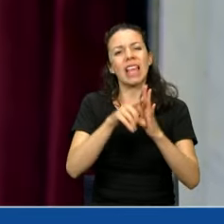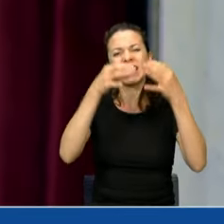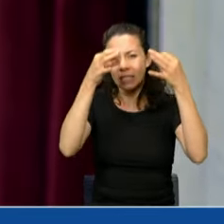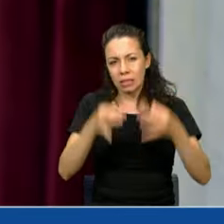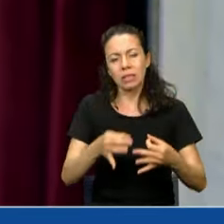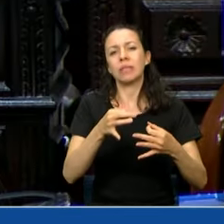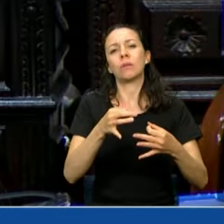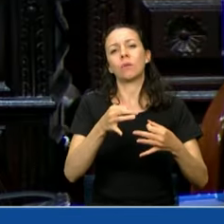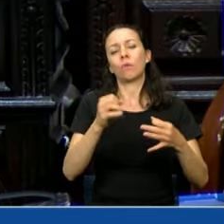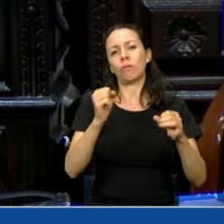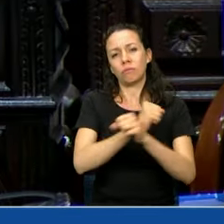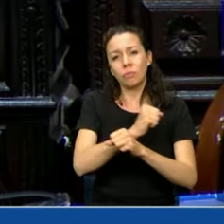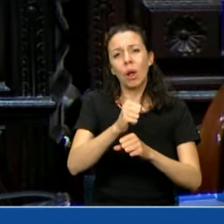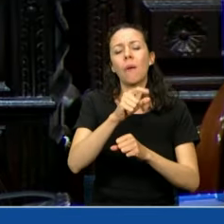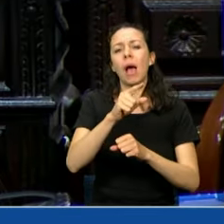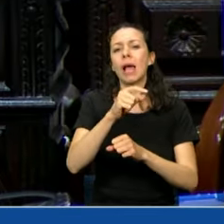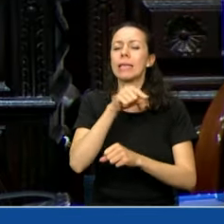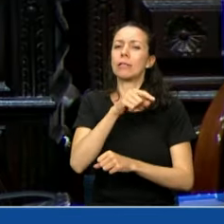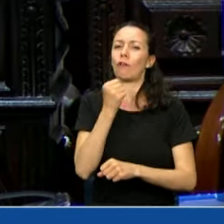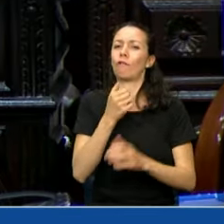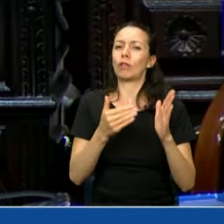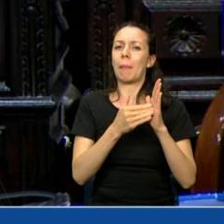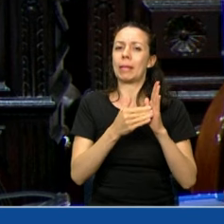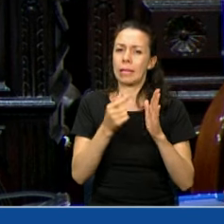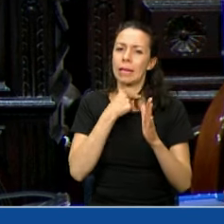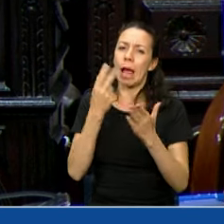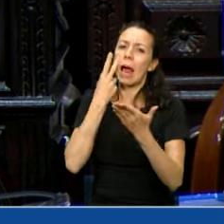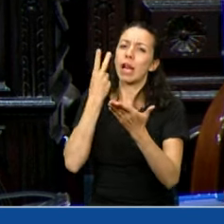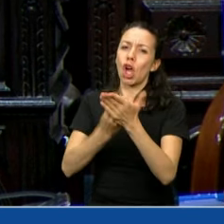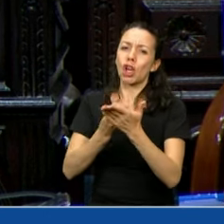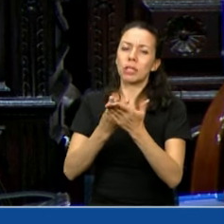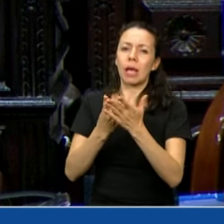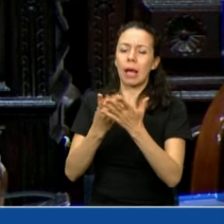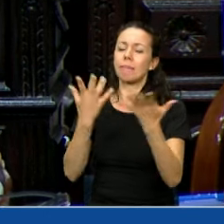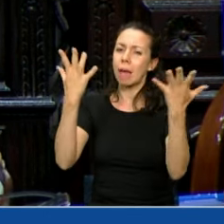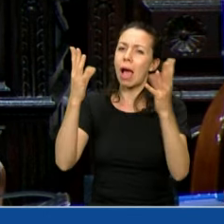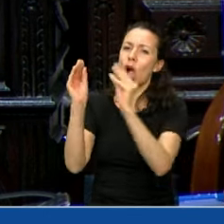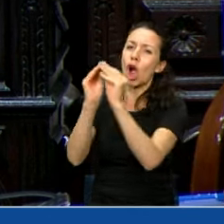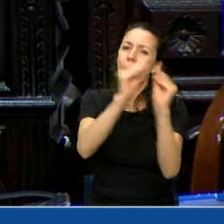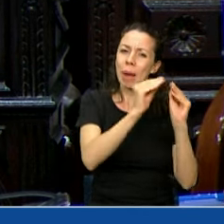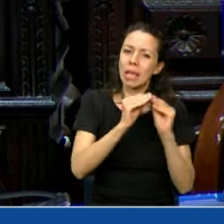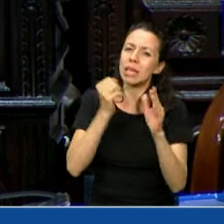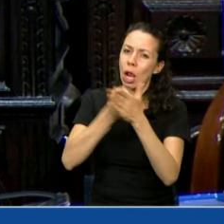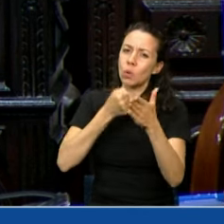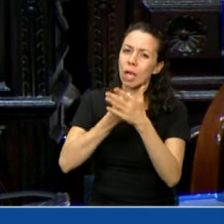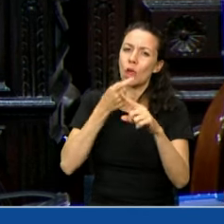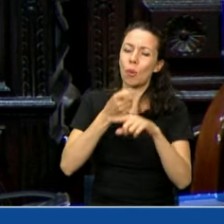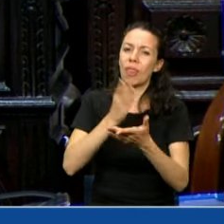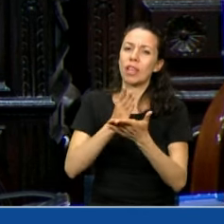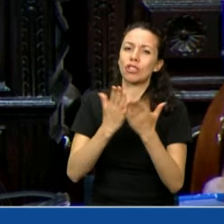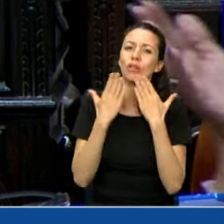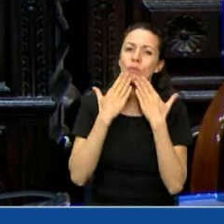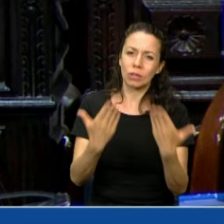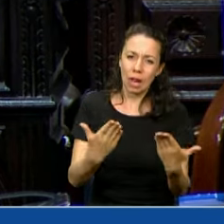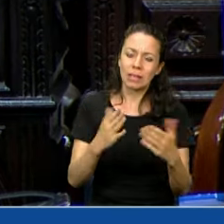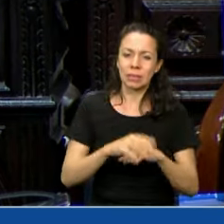fundamental y un reconocimiento como decía al principio fundamental para las compañeras que vienen luchando por este derecho nada más Muchas